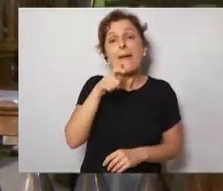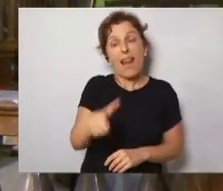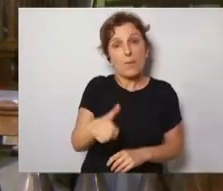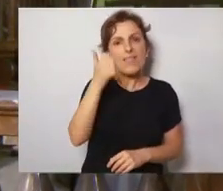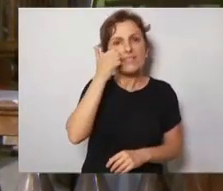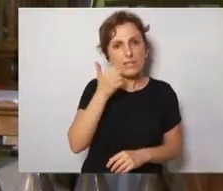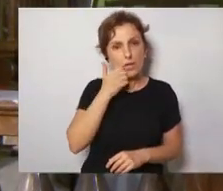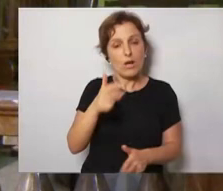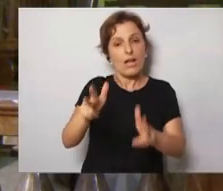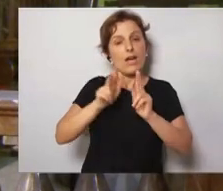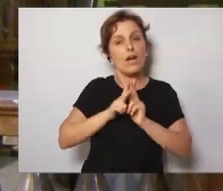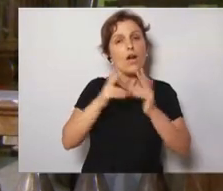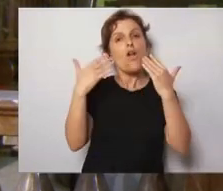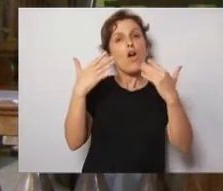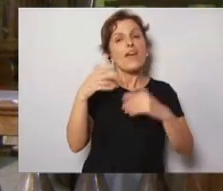señor